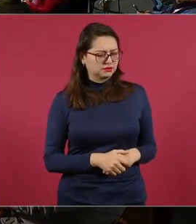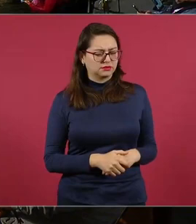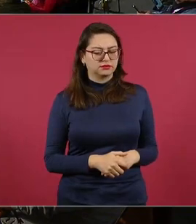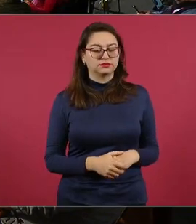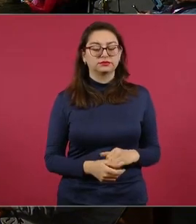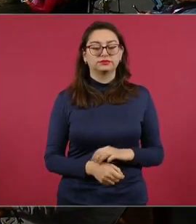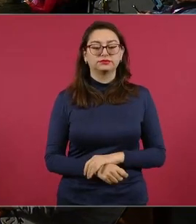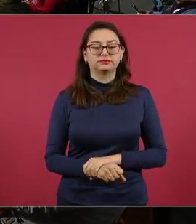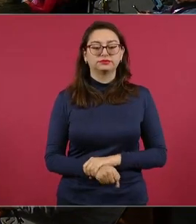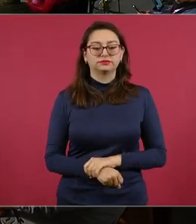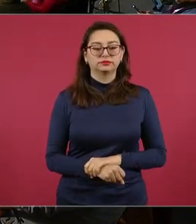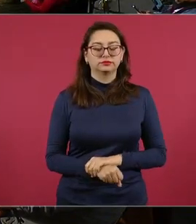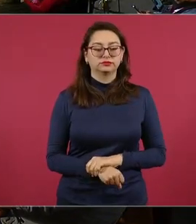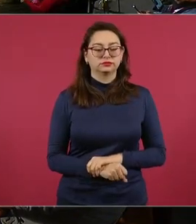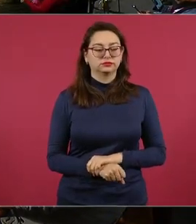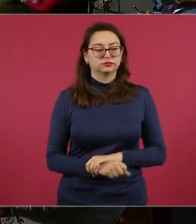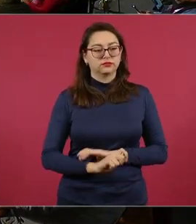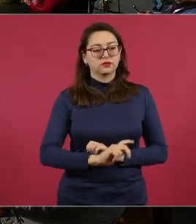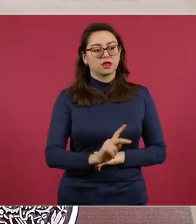Exacto. Román.